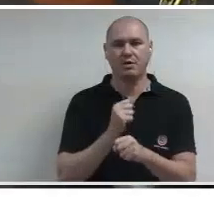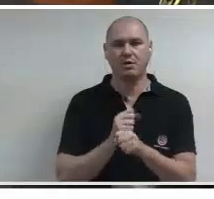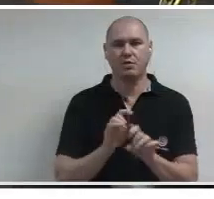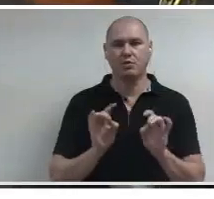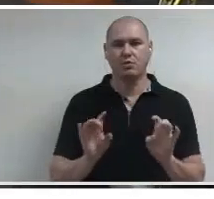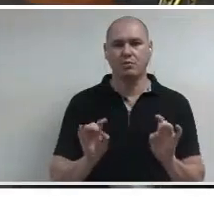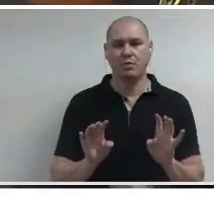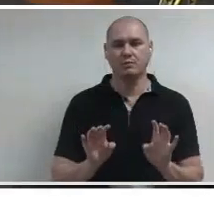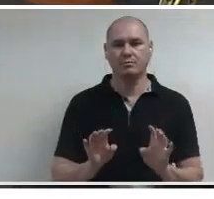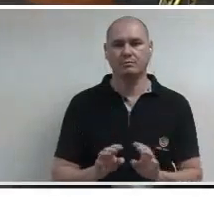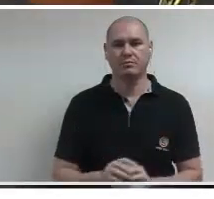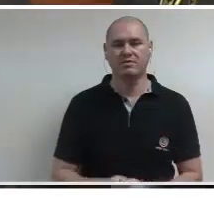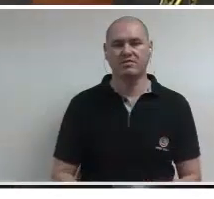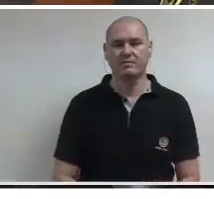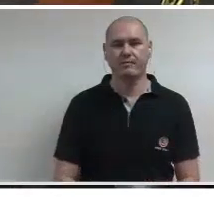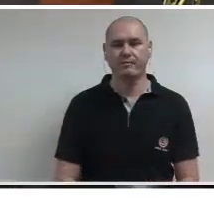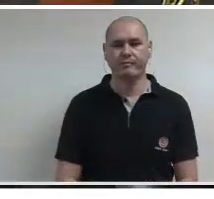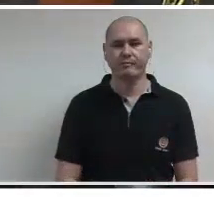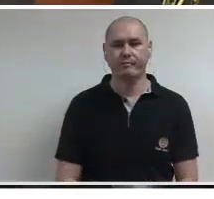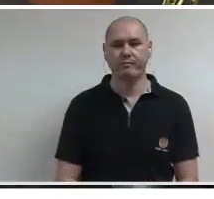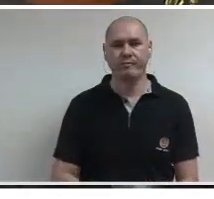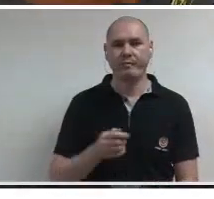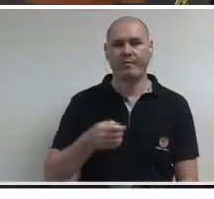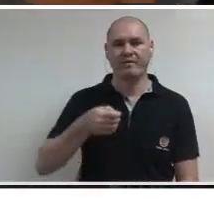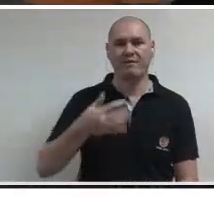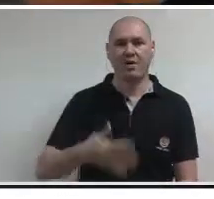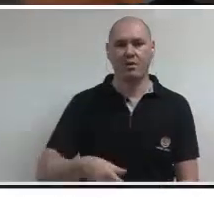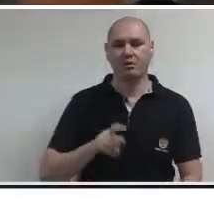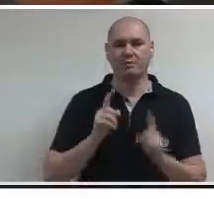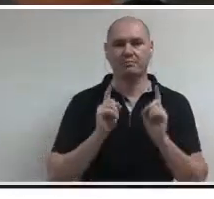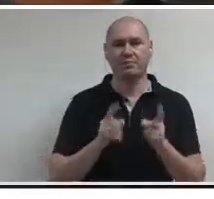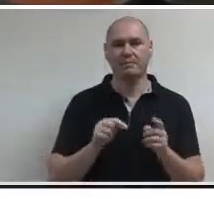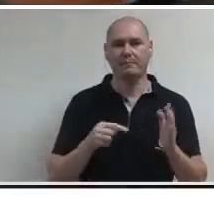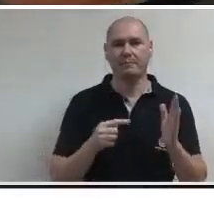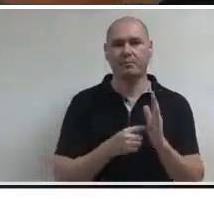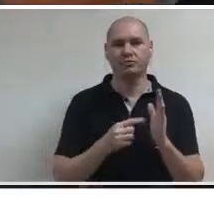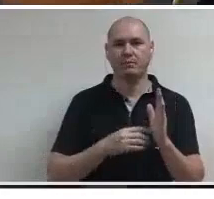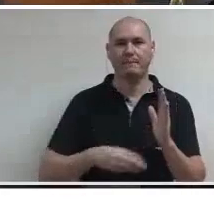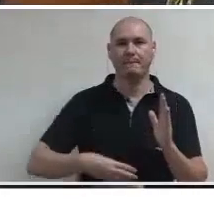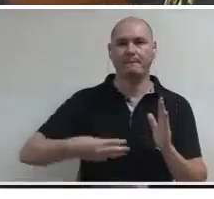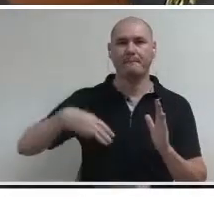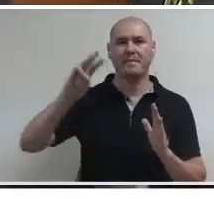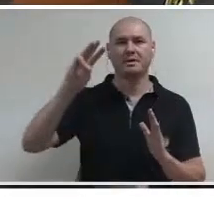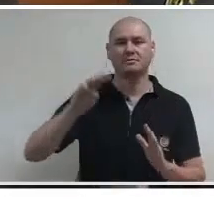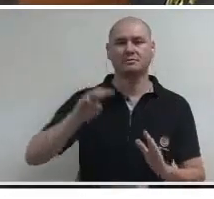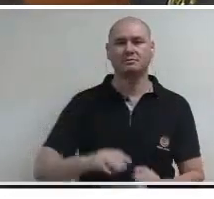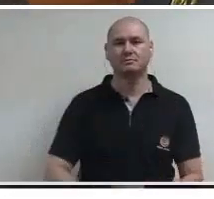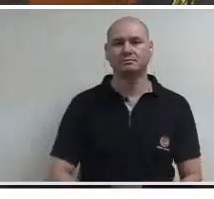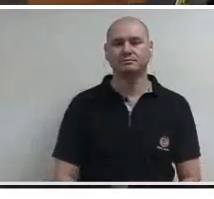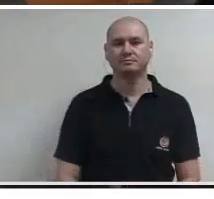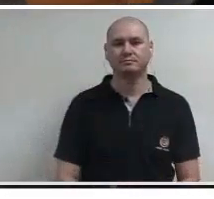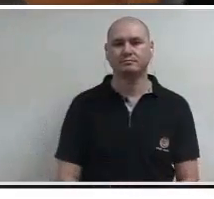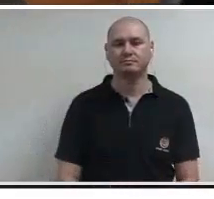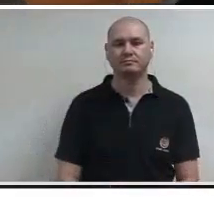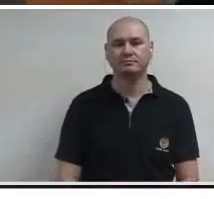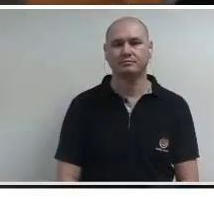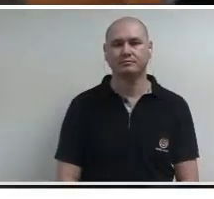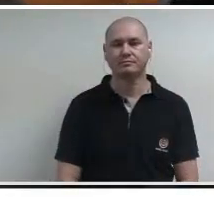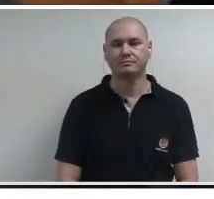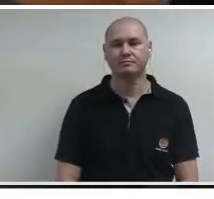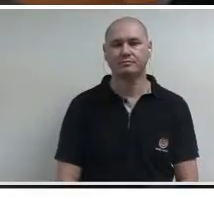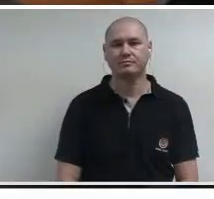Ja. La valía que significa tener el mayor puntaje en la terna con. Opeisa ahí se ha ido recoja pe